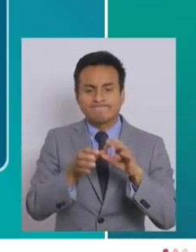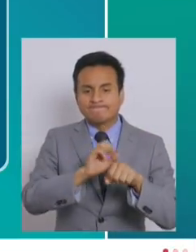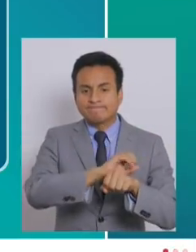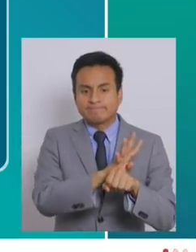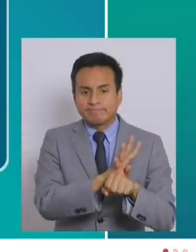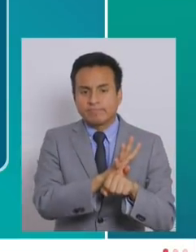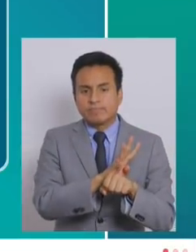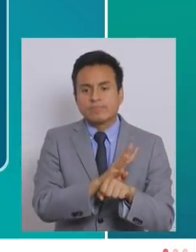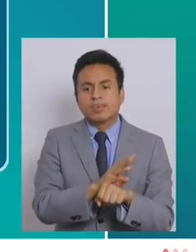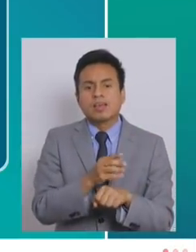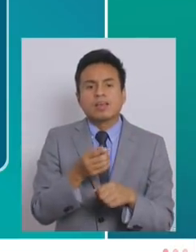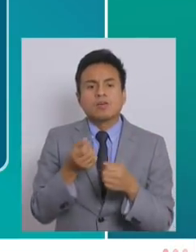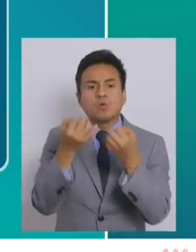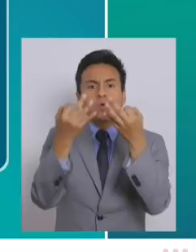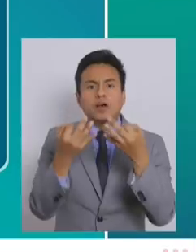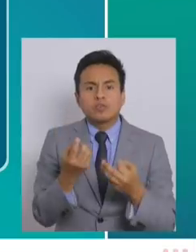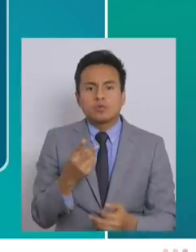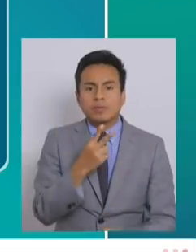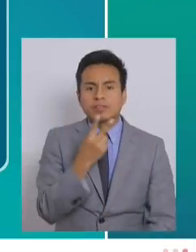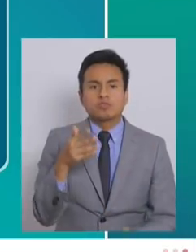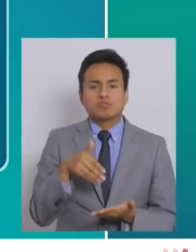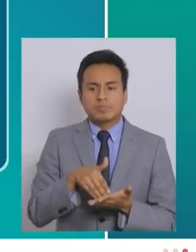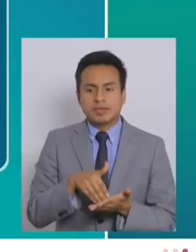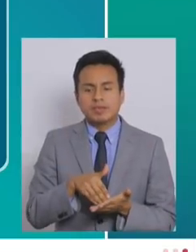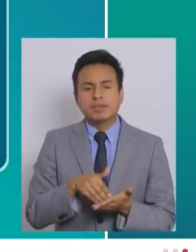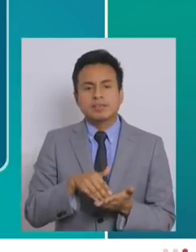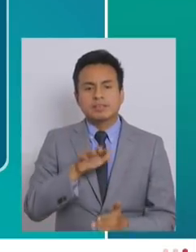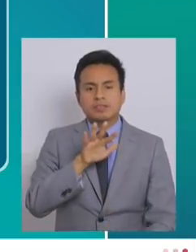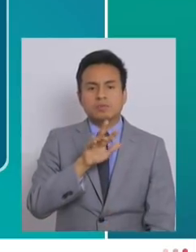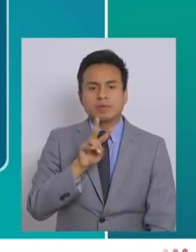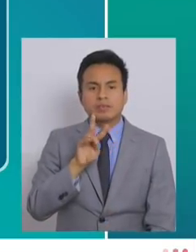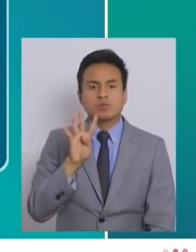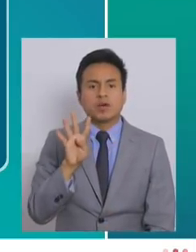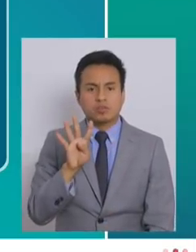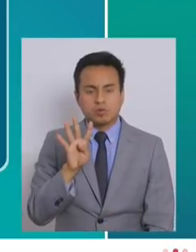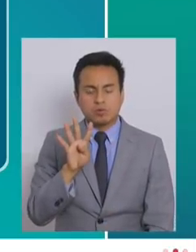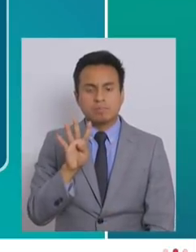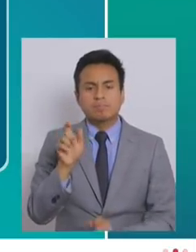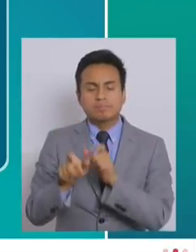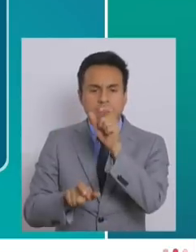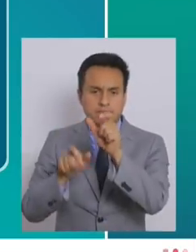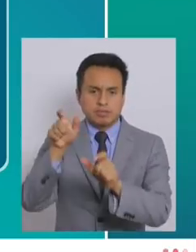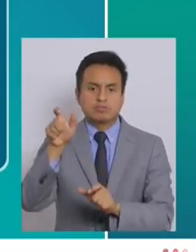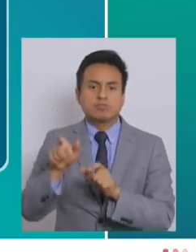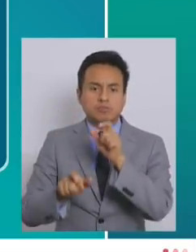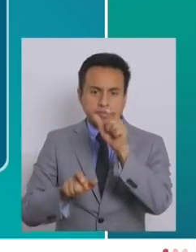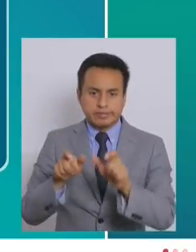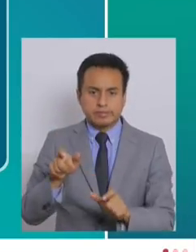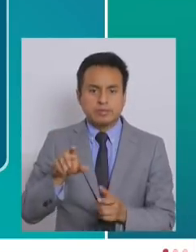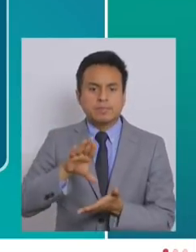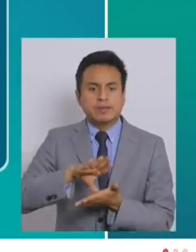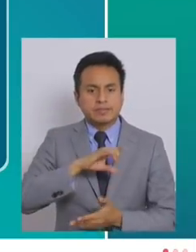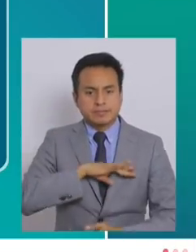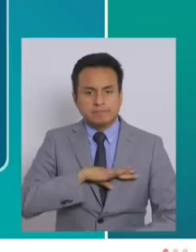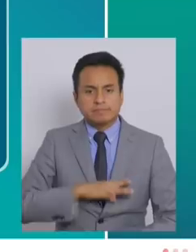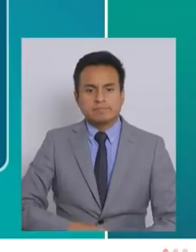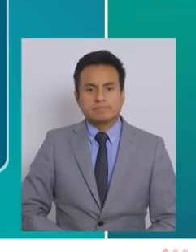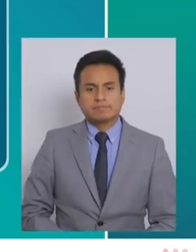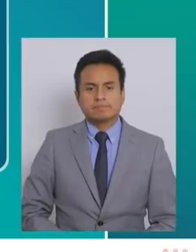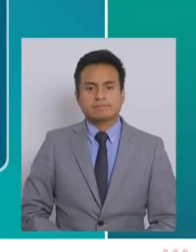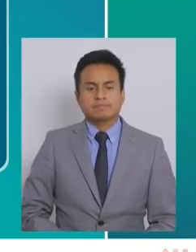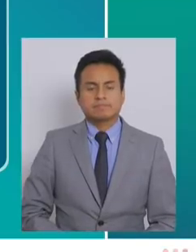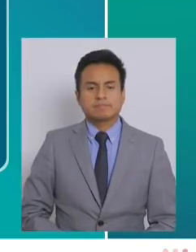esta pandemia asciende a los 22 mil 524 personas en el país